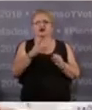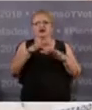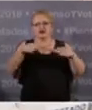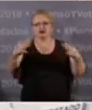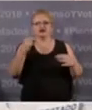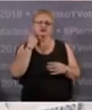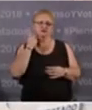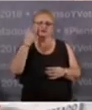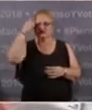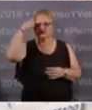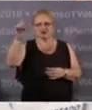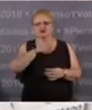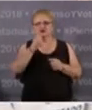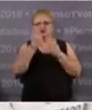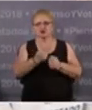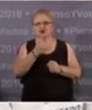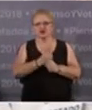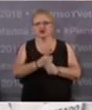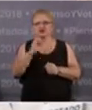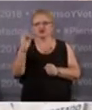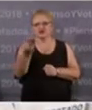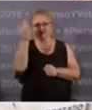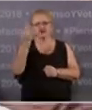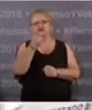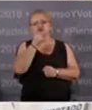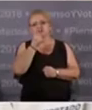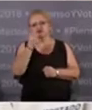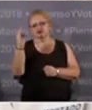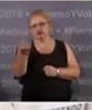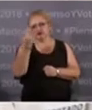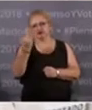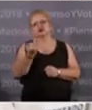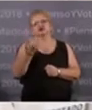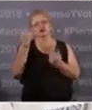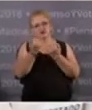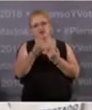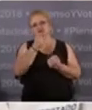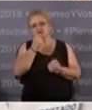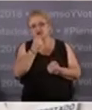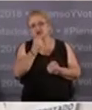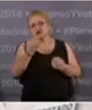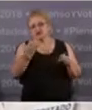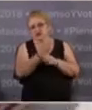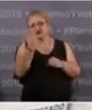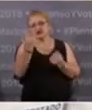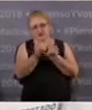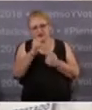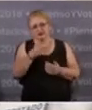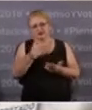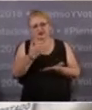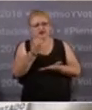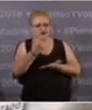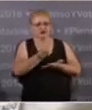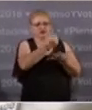para efectos de la seguridad federal, concretamente las policías federales. En el caso concreto de las policías estatales, que también tienen un presupuesto que de una u